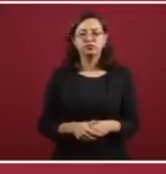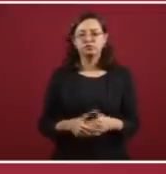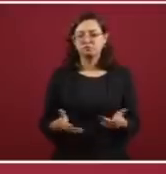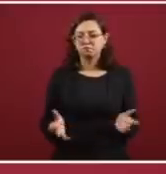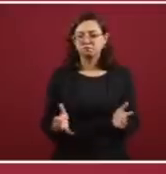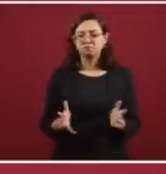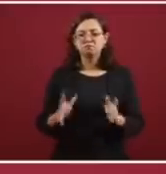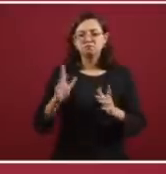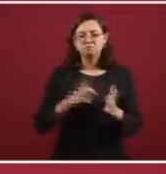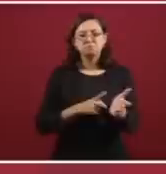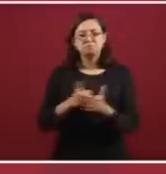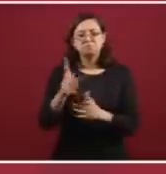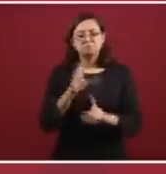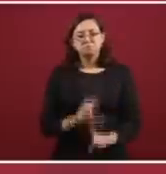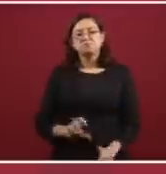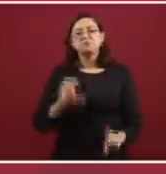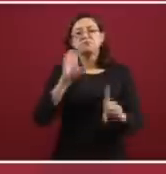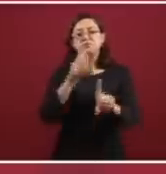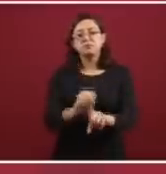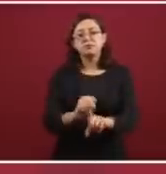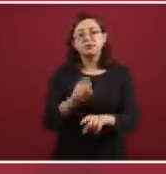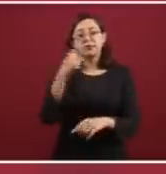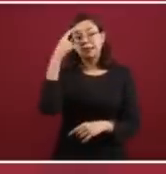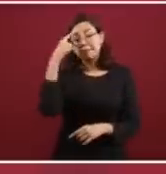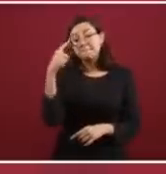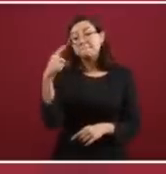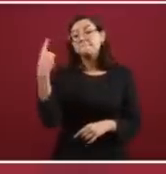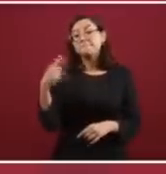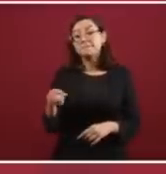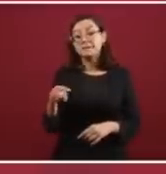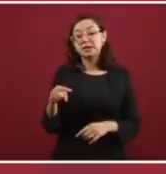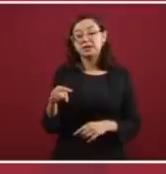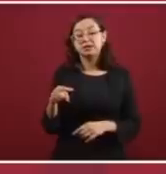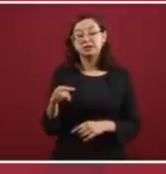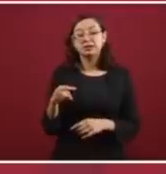conquistado, para que no lo puedan